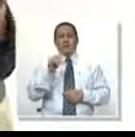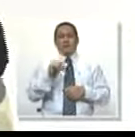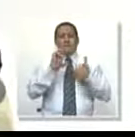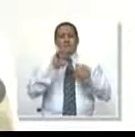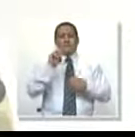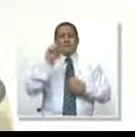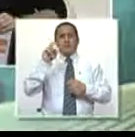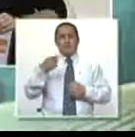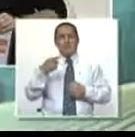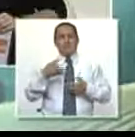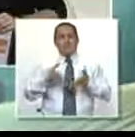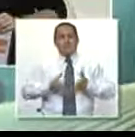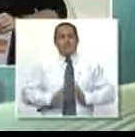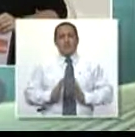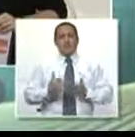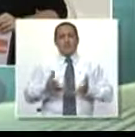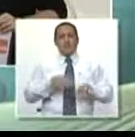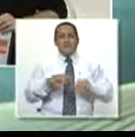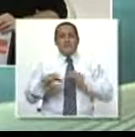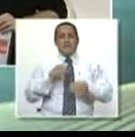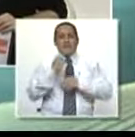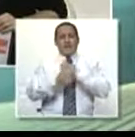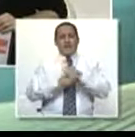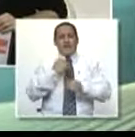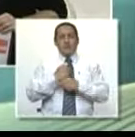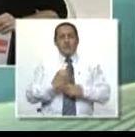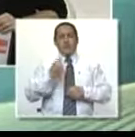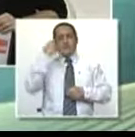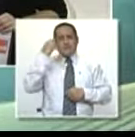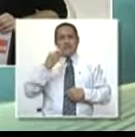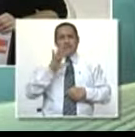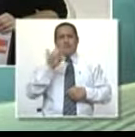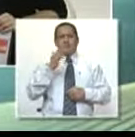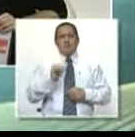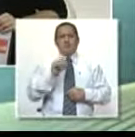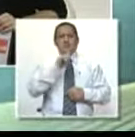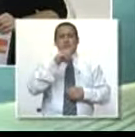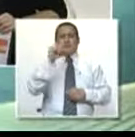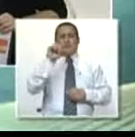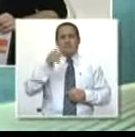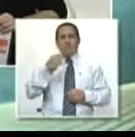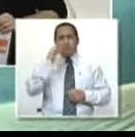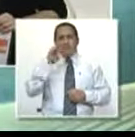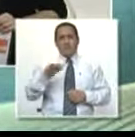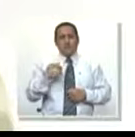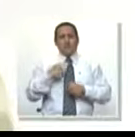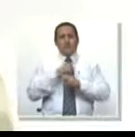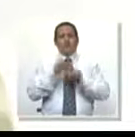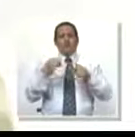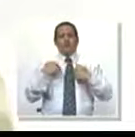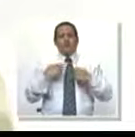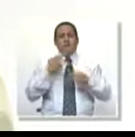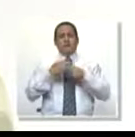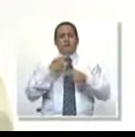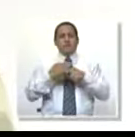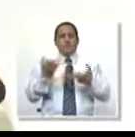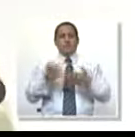620,000 nacimientos que se producían anualmente y se estimaba que alrededor de 100,000 niños se quedaban Sin